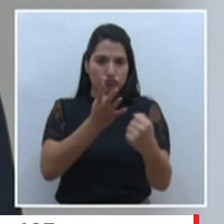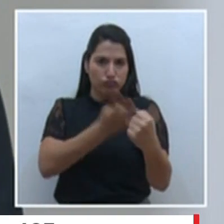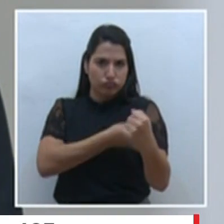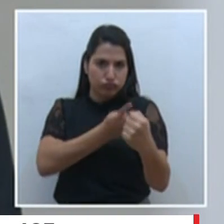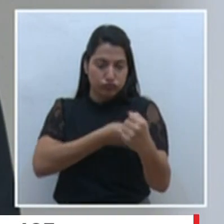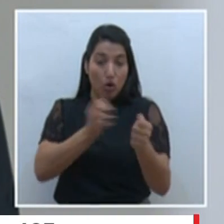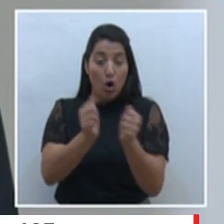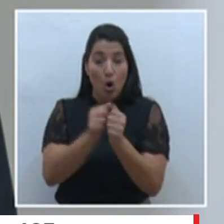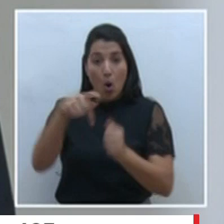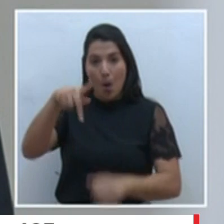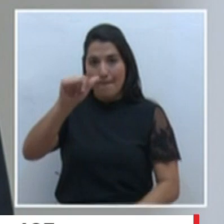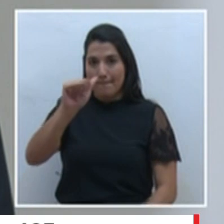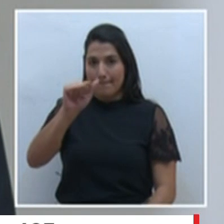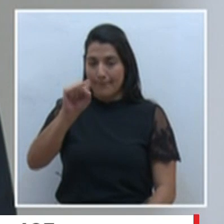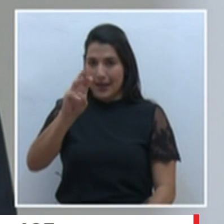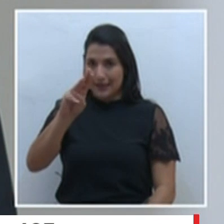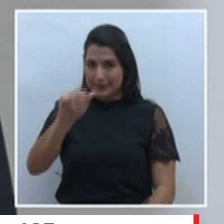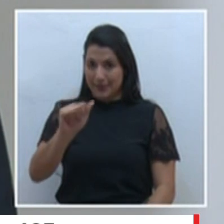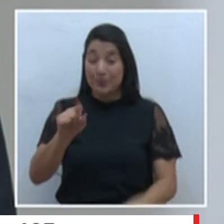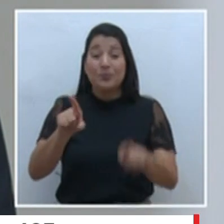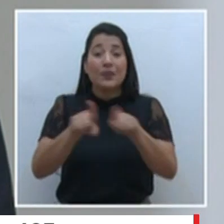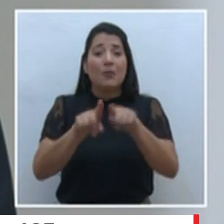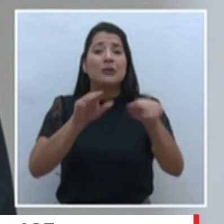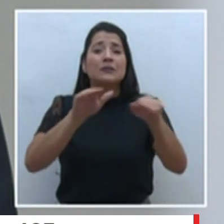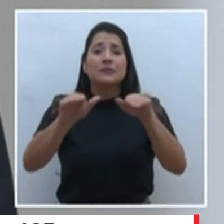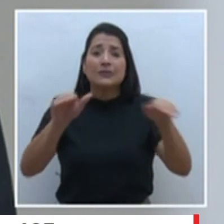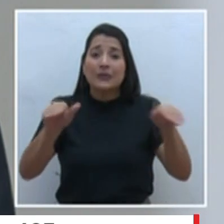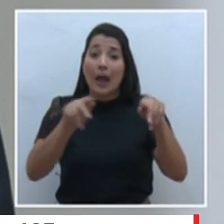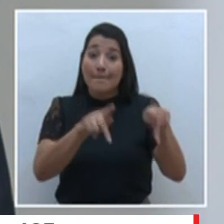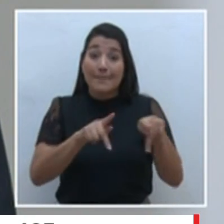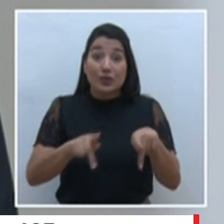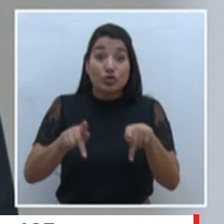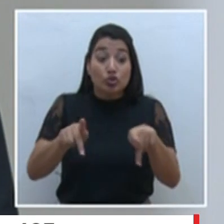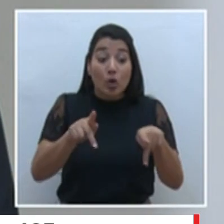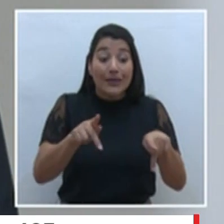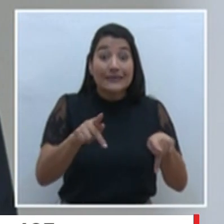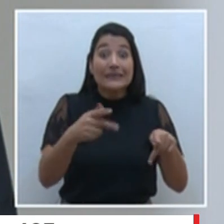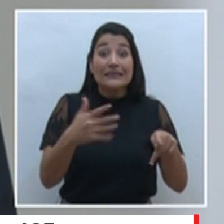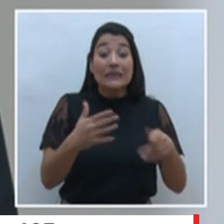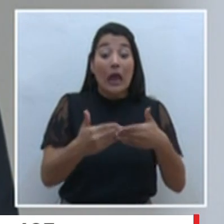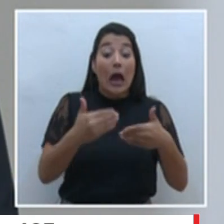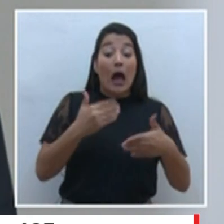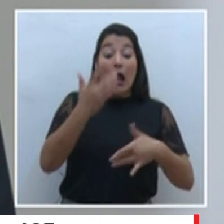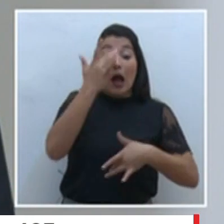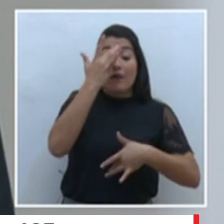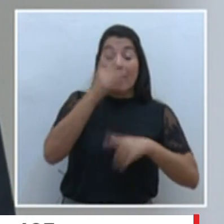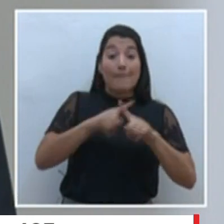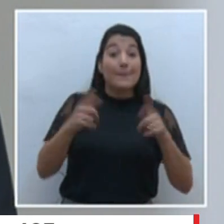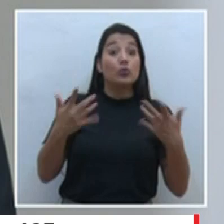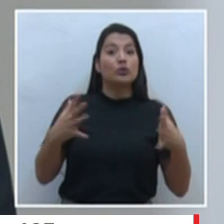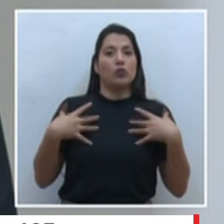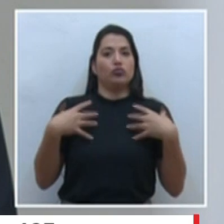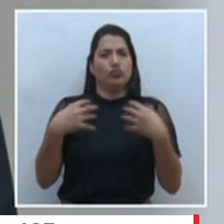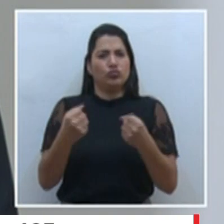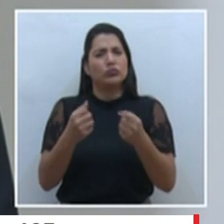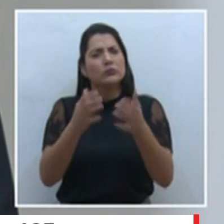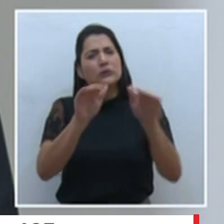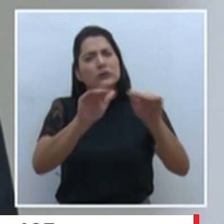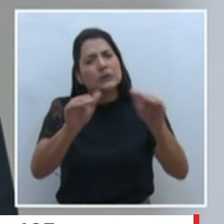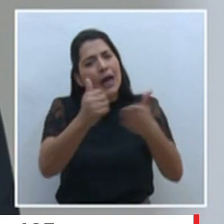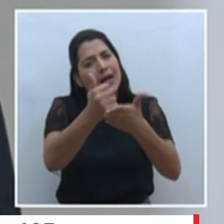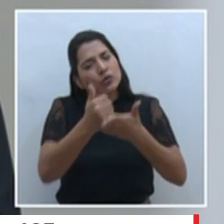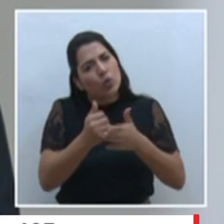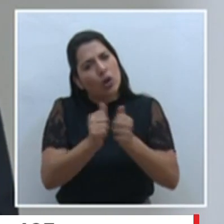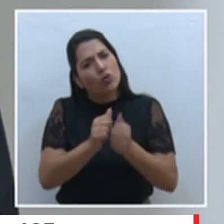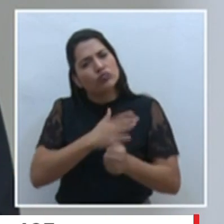También, como parte de esto mismo, hacerle un llamado a aquellos pacientes que ya han sido dados de alta para que nos ayuden con la donación de